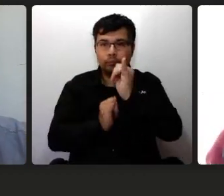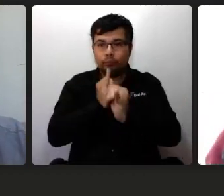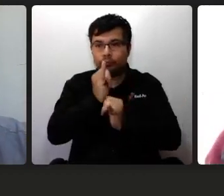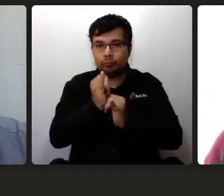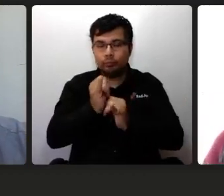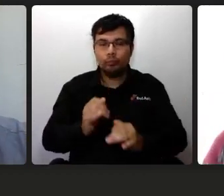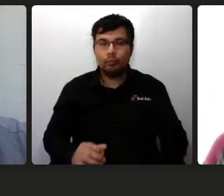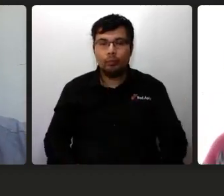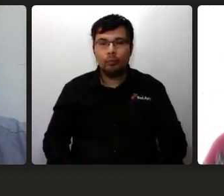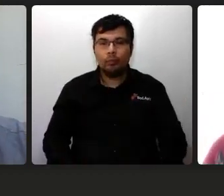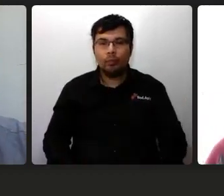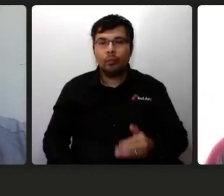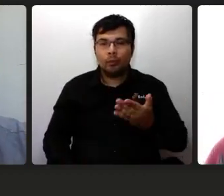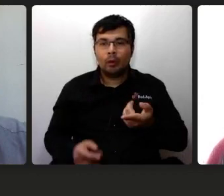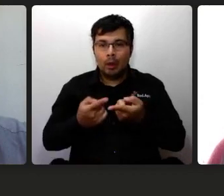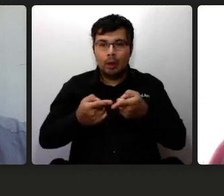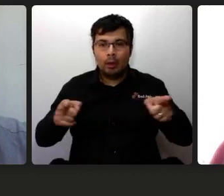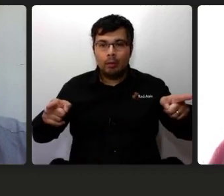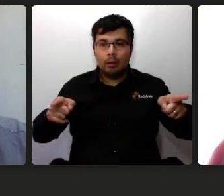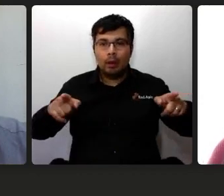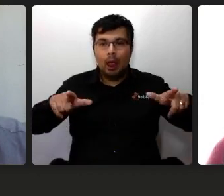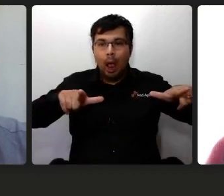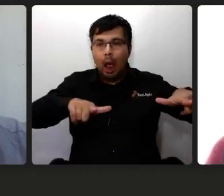ver con cursos con distintas áreas y distintas